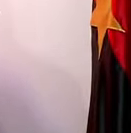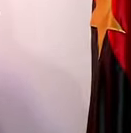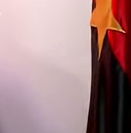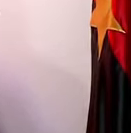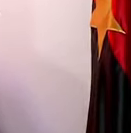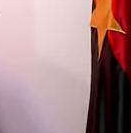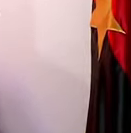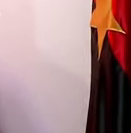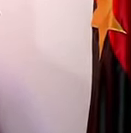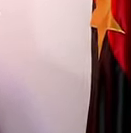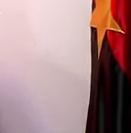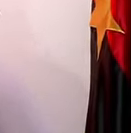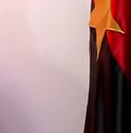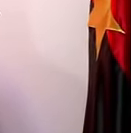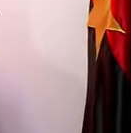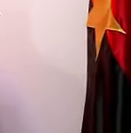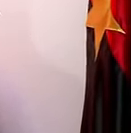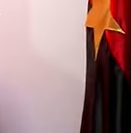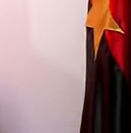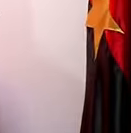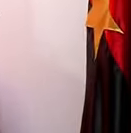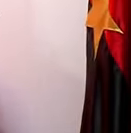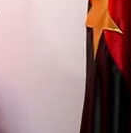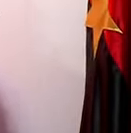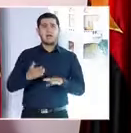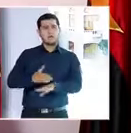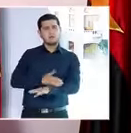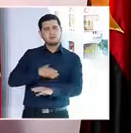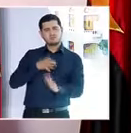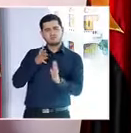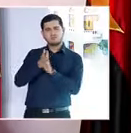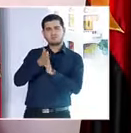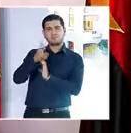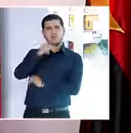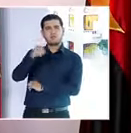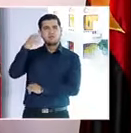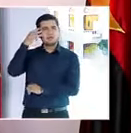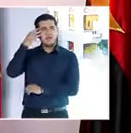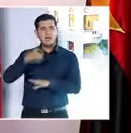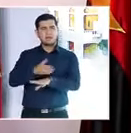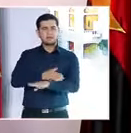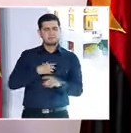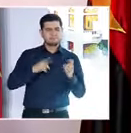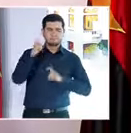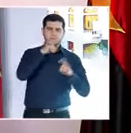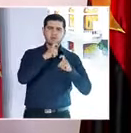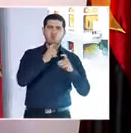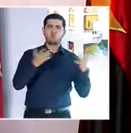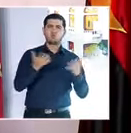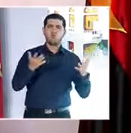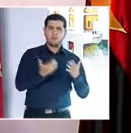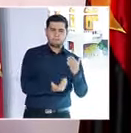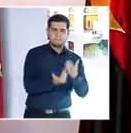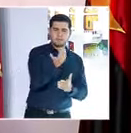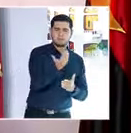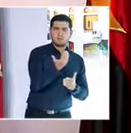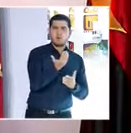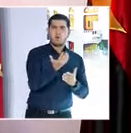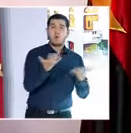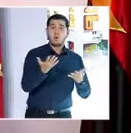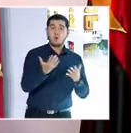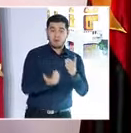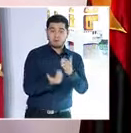es sin duda hablar del lugar donde todo comenzó. Nuestra región es punto de partida del desarrollo de nuestra vida como nación